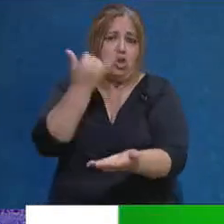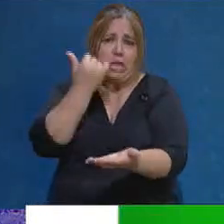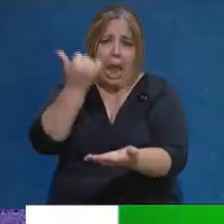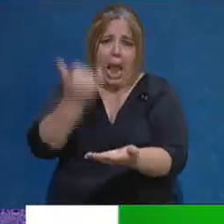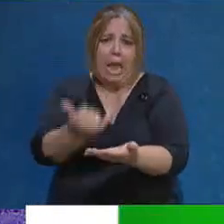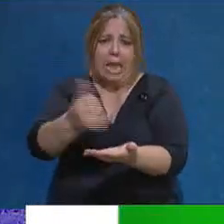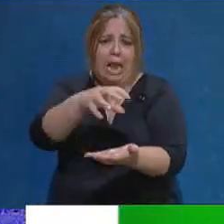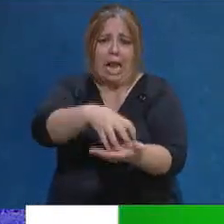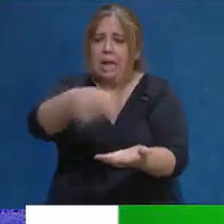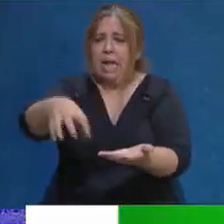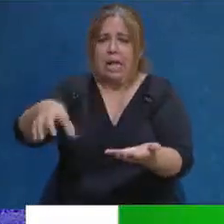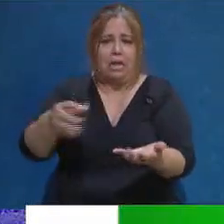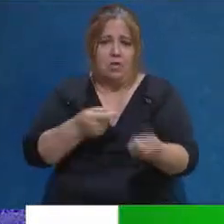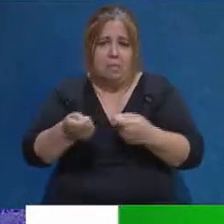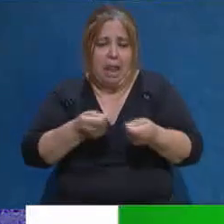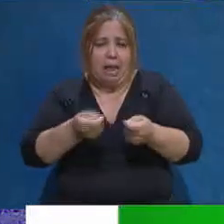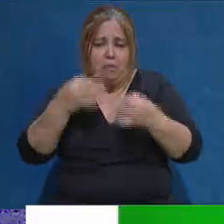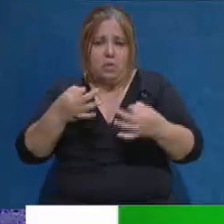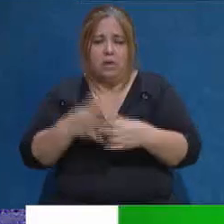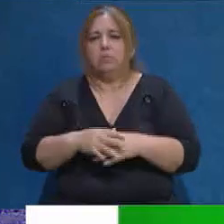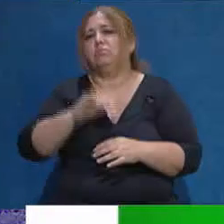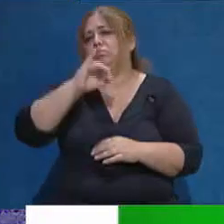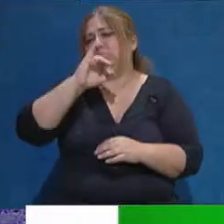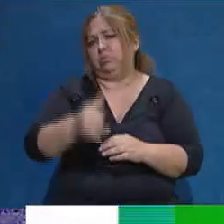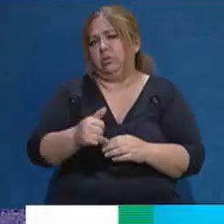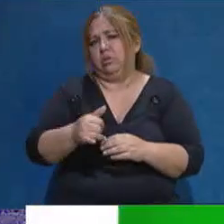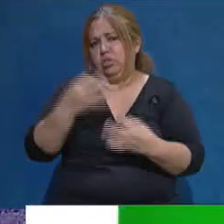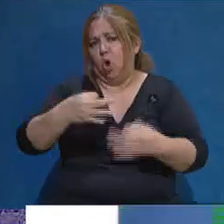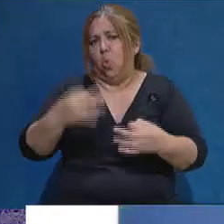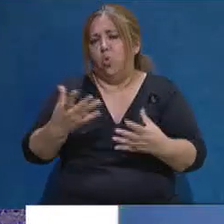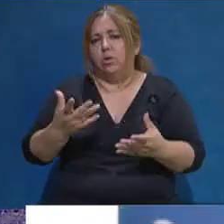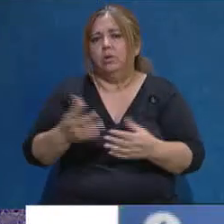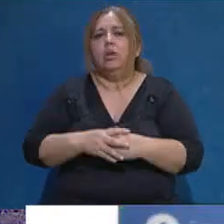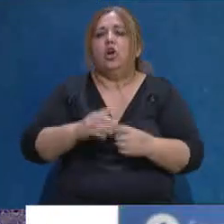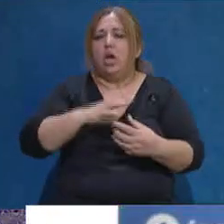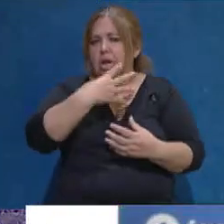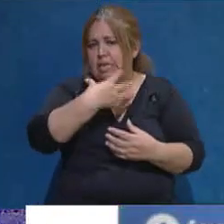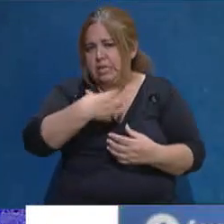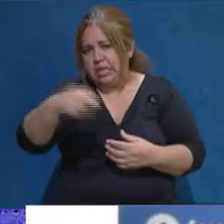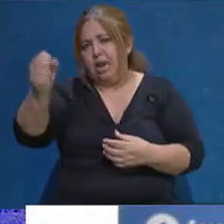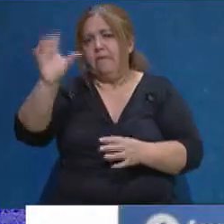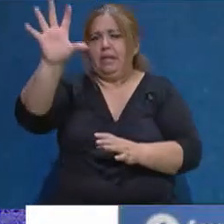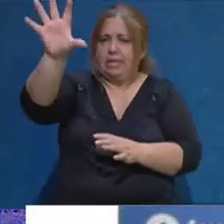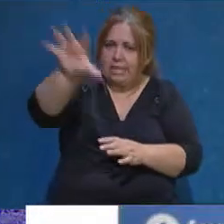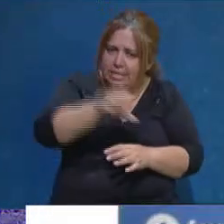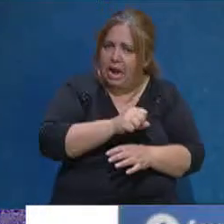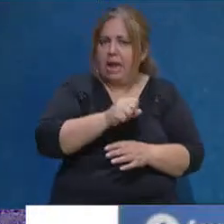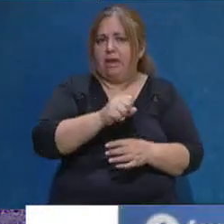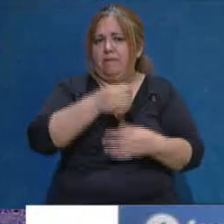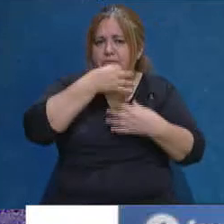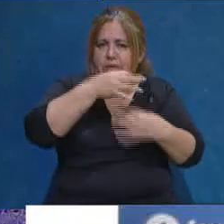Bueno, lógicamente también basado en este Claro. trabajo profesional Y que viene llevaban y de... traían. Llevaban, traían, distribuían,